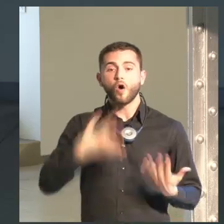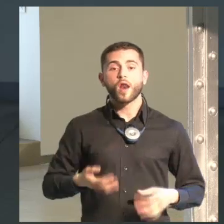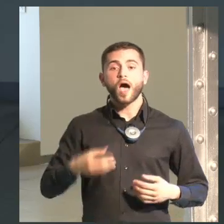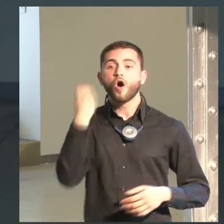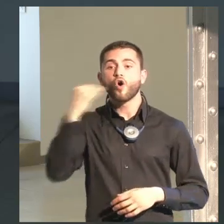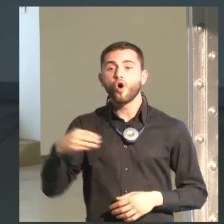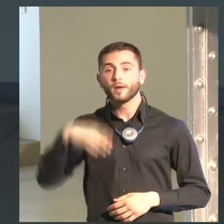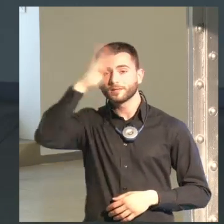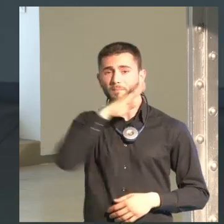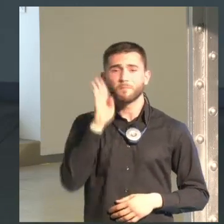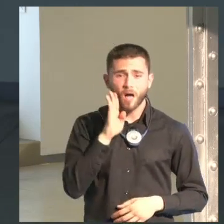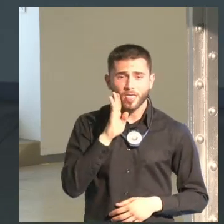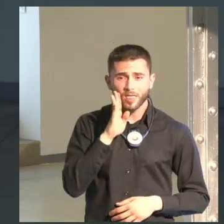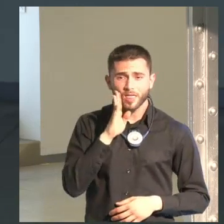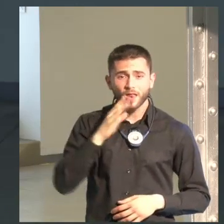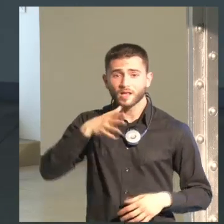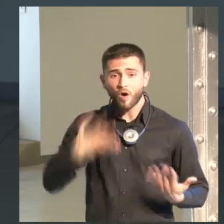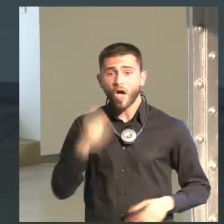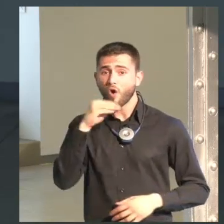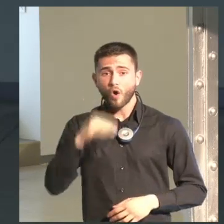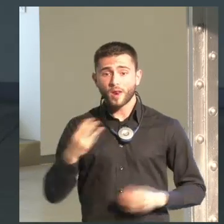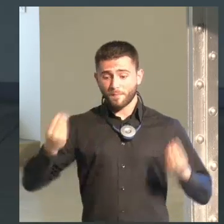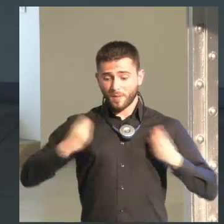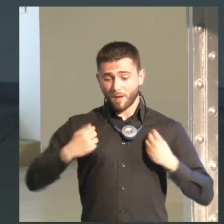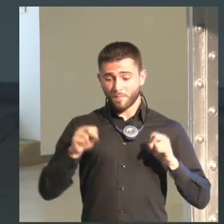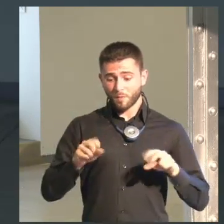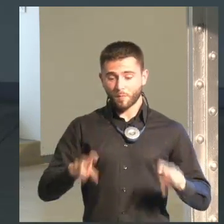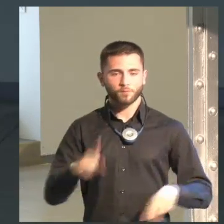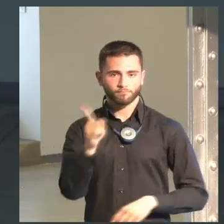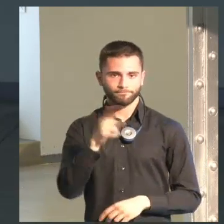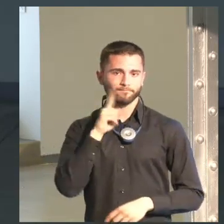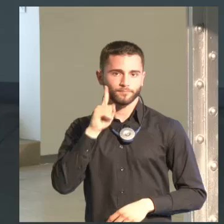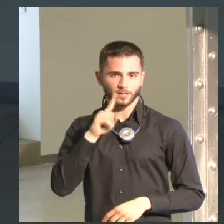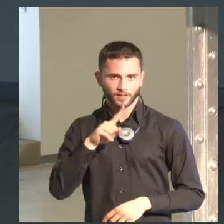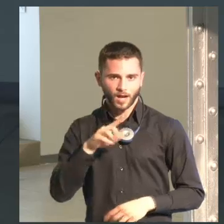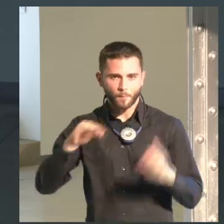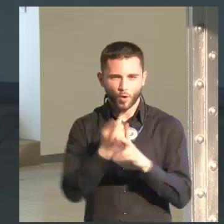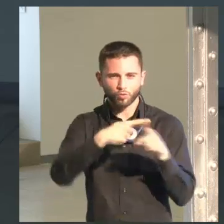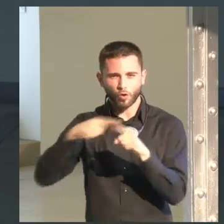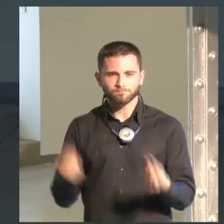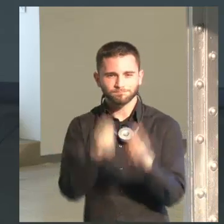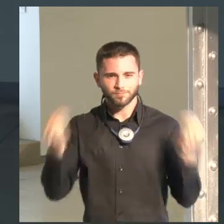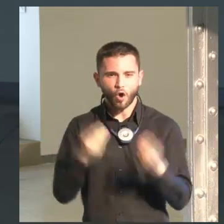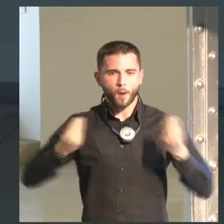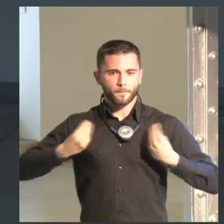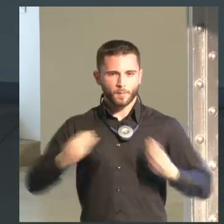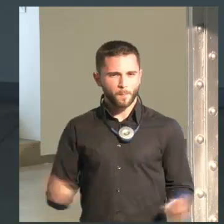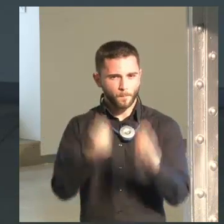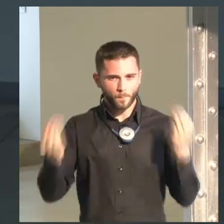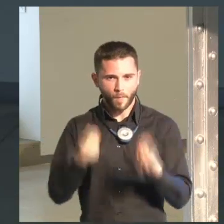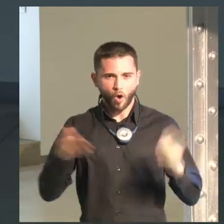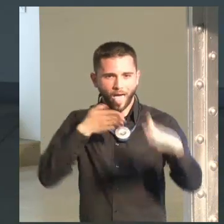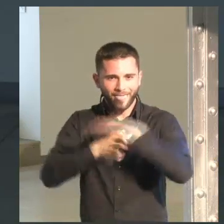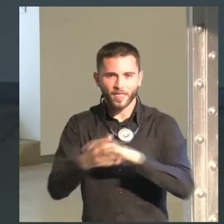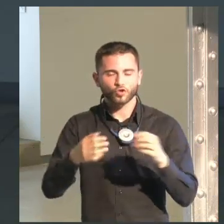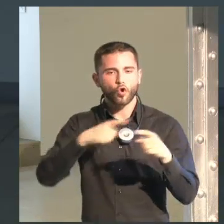Dice, mentira, van a vivir muchísimo mejor. Dice, van a vivir mucho más, van a tener unos productos mucho mejores, van a tener acceso a muchas